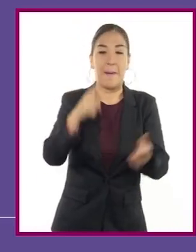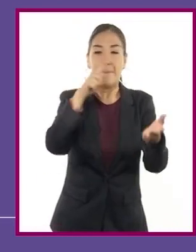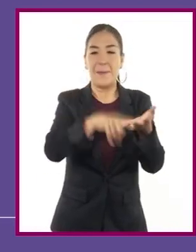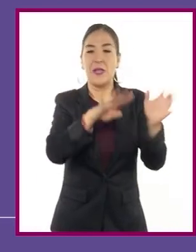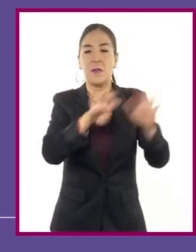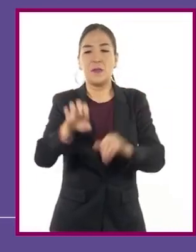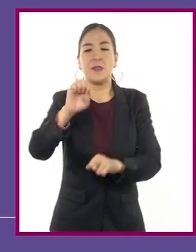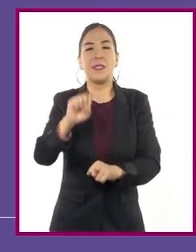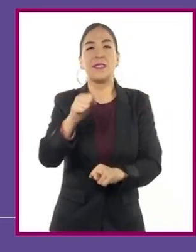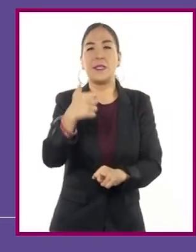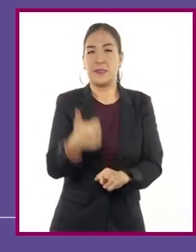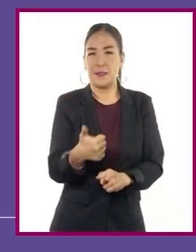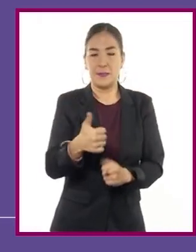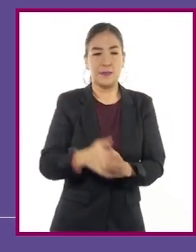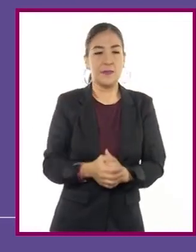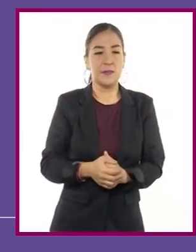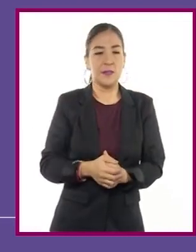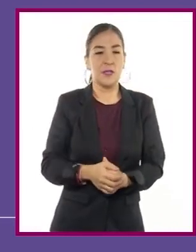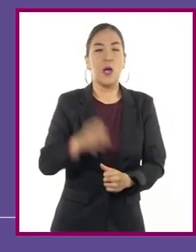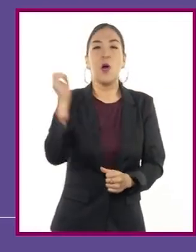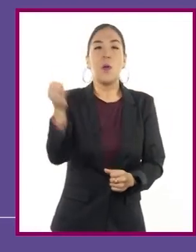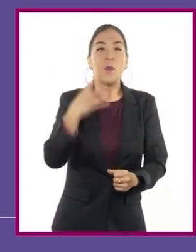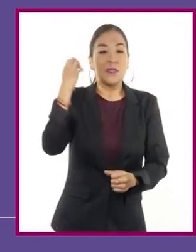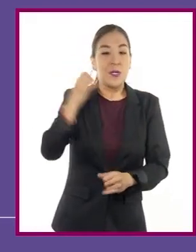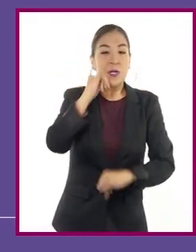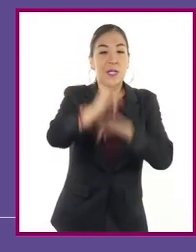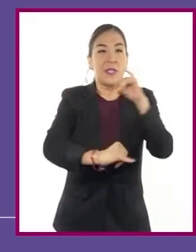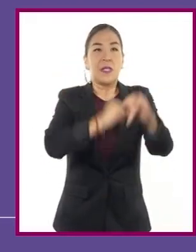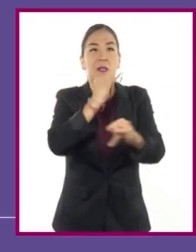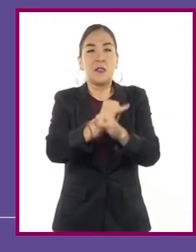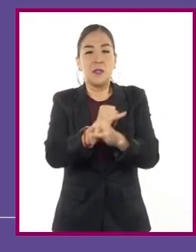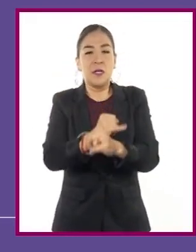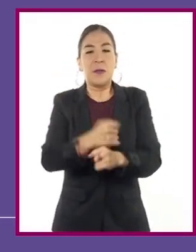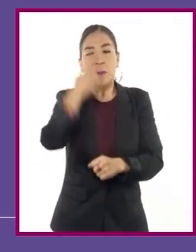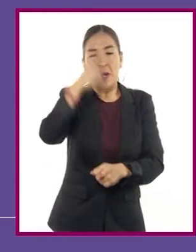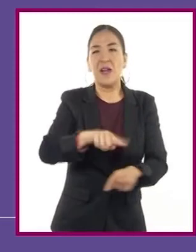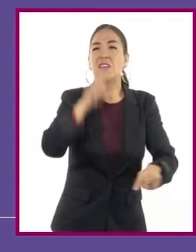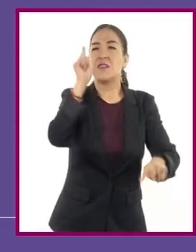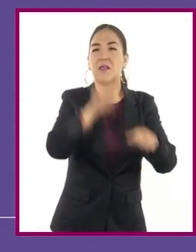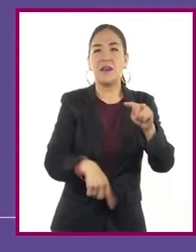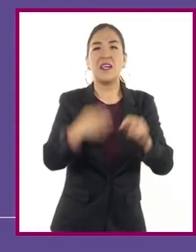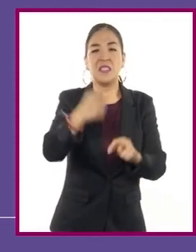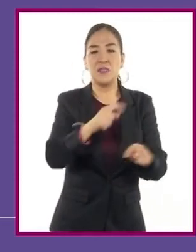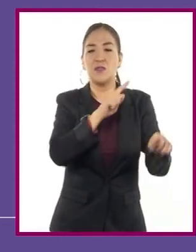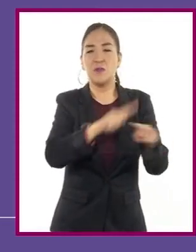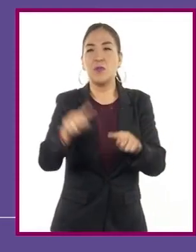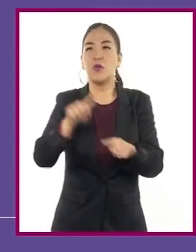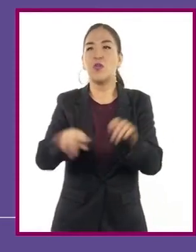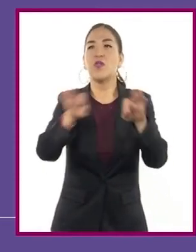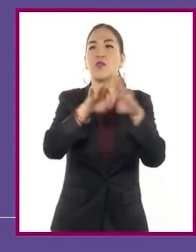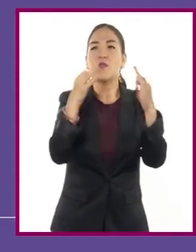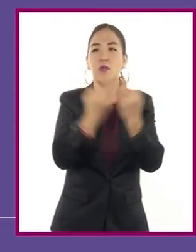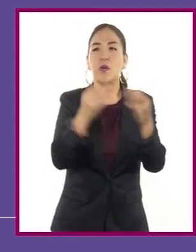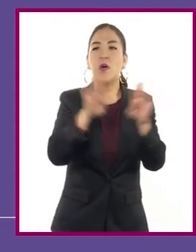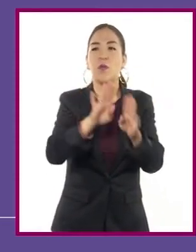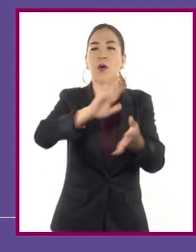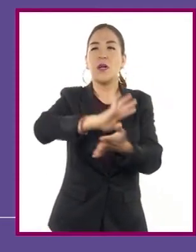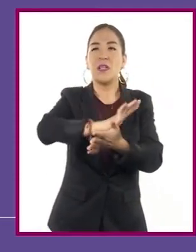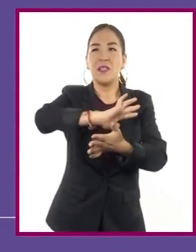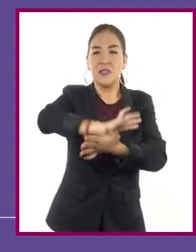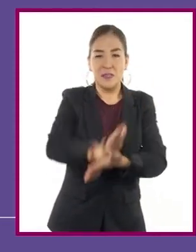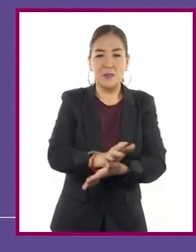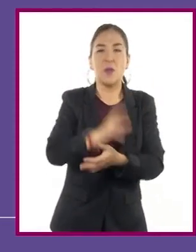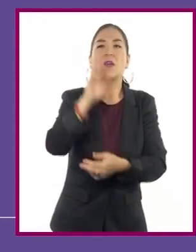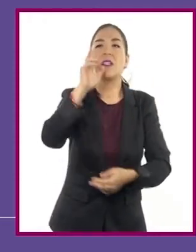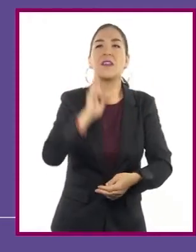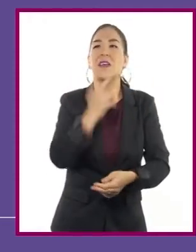1966. Convención Internacional sobre la Eliminación de todas las formas de discriminación racial,